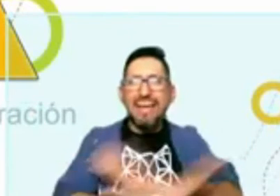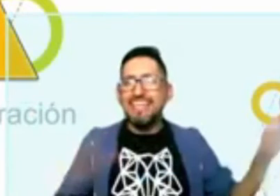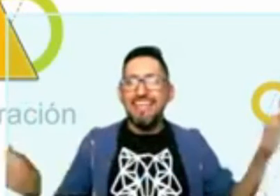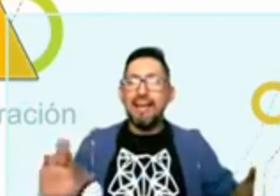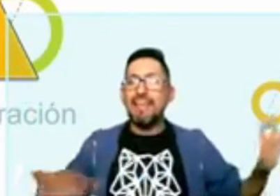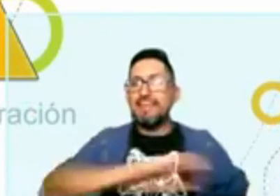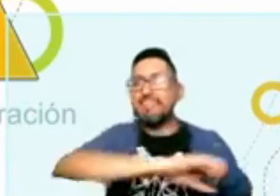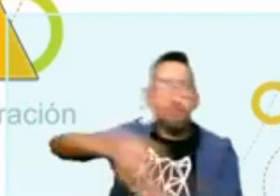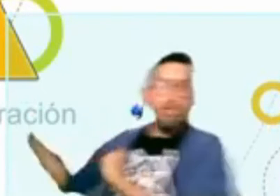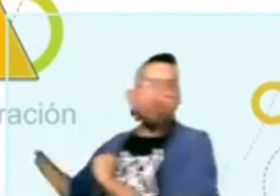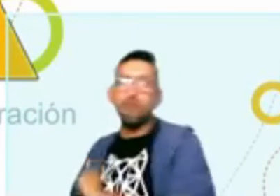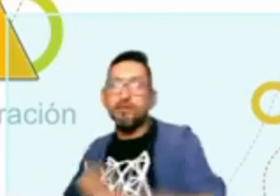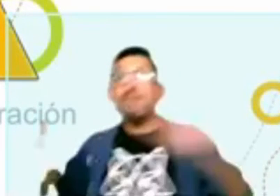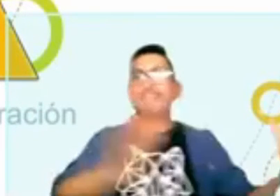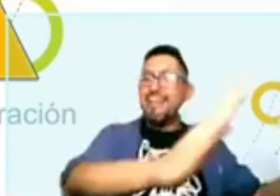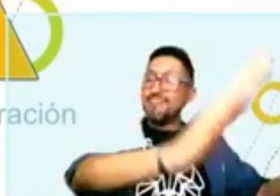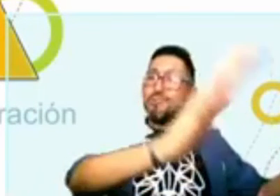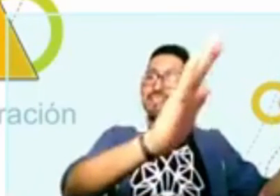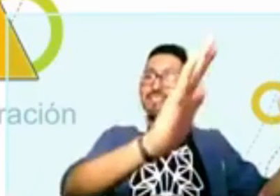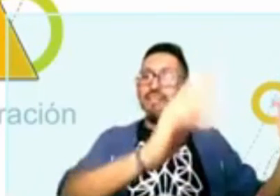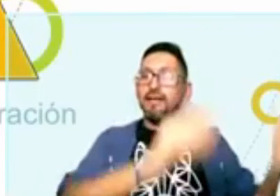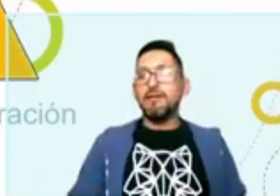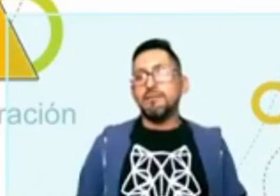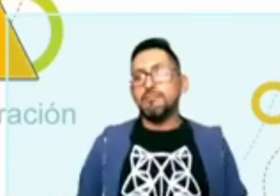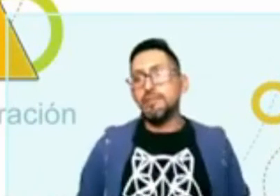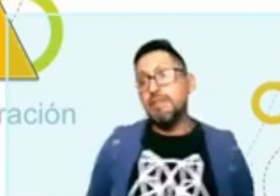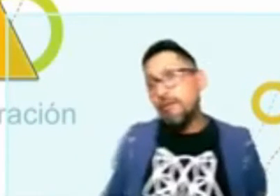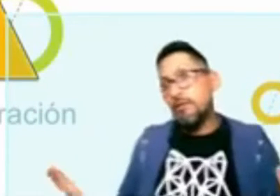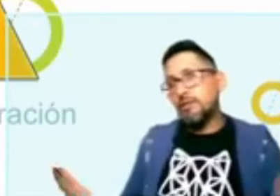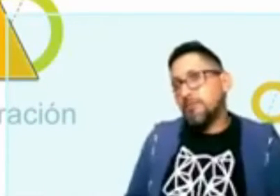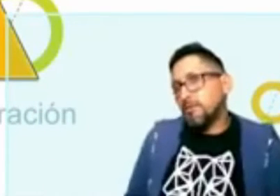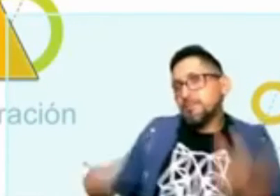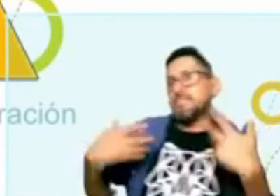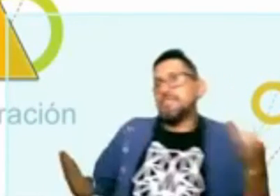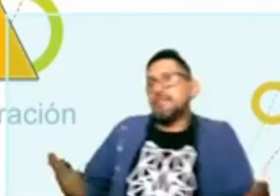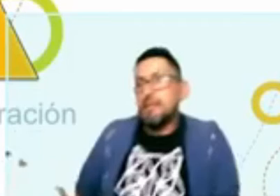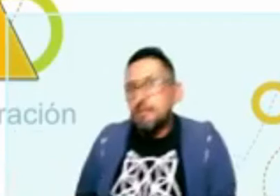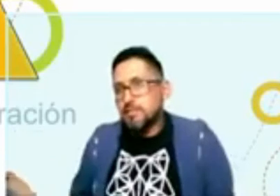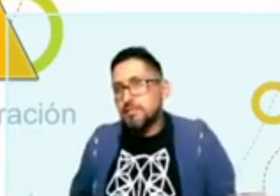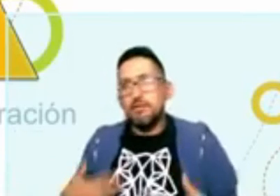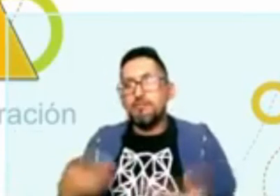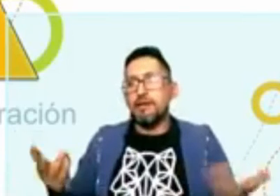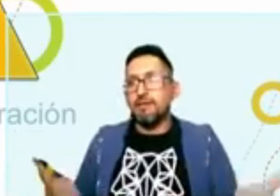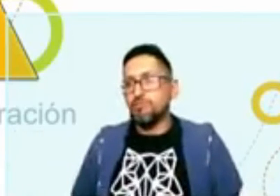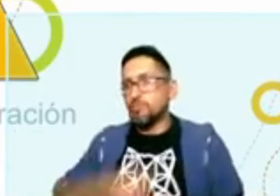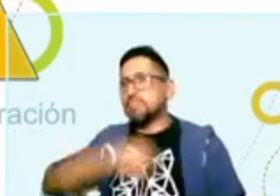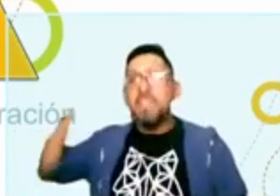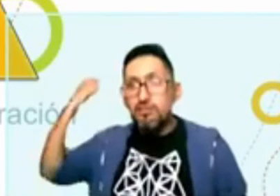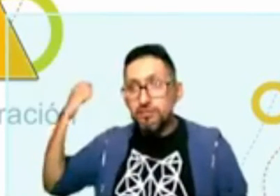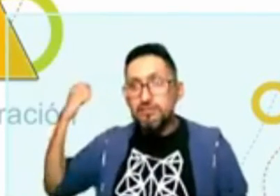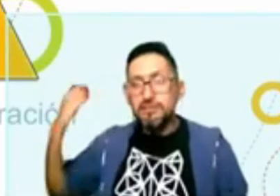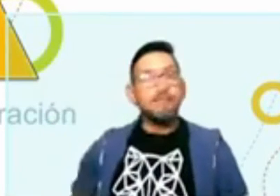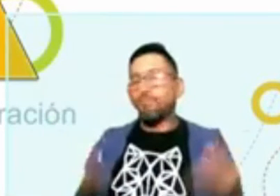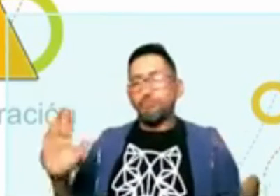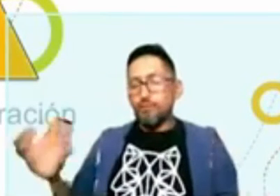que nadie le haga nada, quitamos a los humanos y que la naturaleza siga. Pues sí, qué bonito, pero qué chiste tenemos, es así como que suicidio,